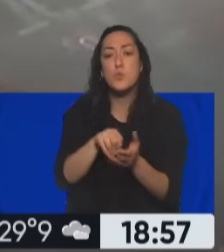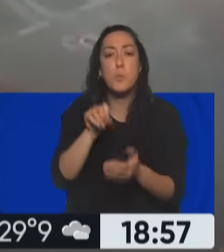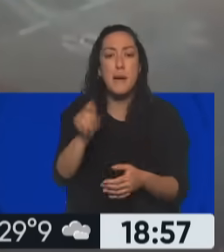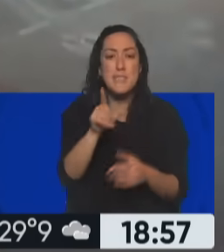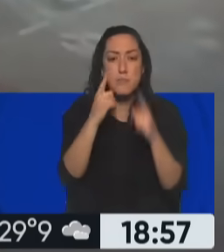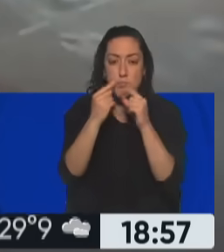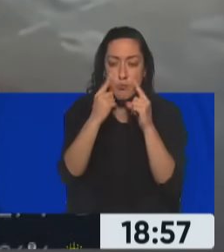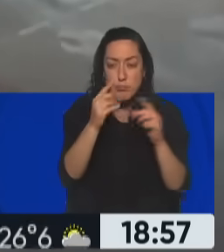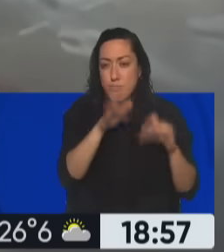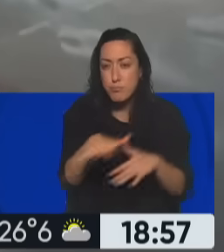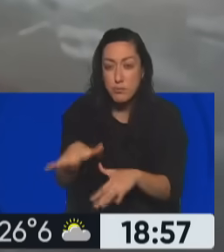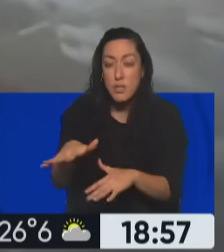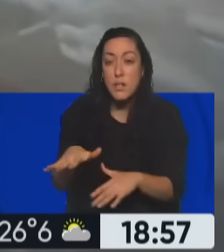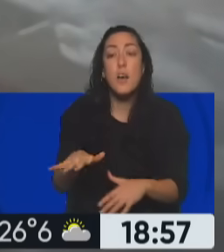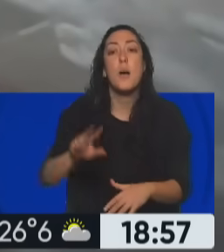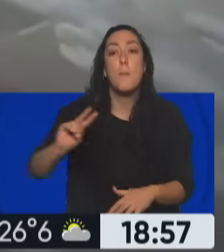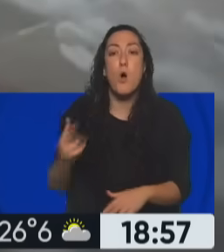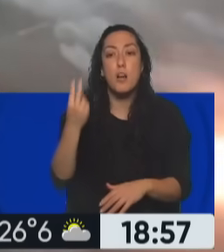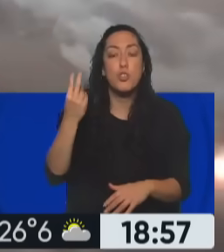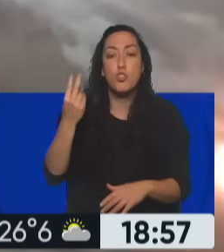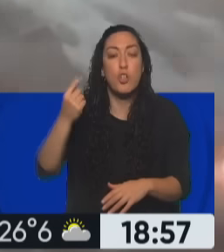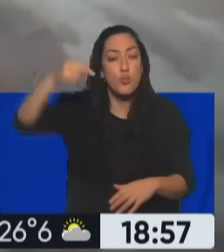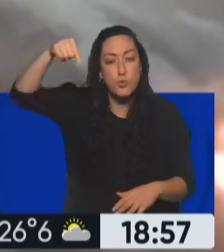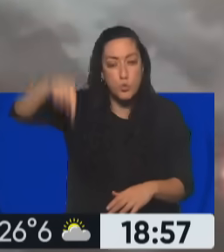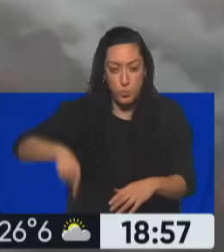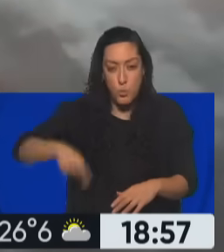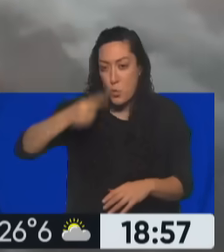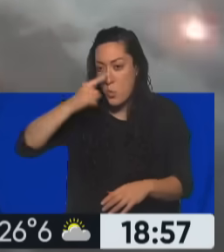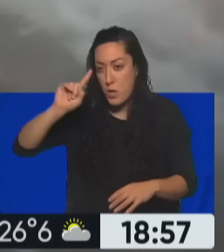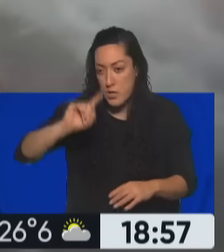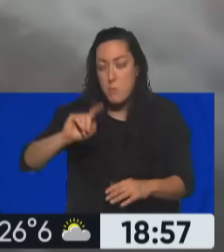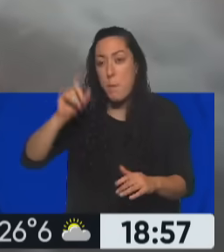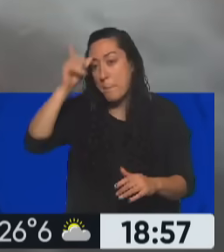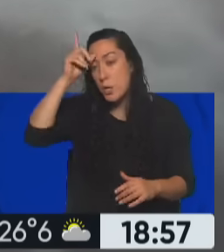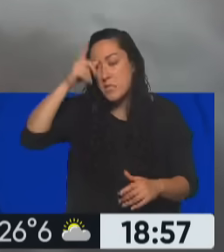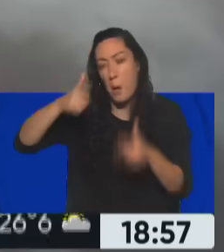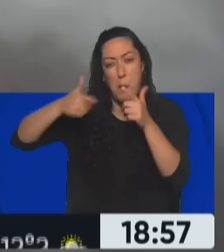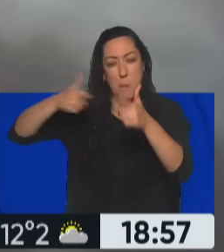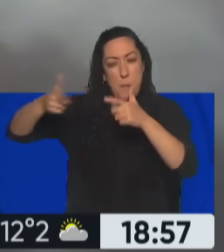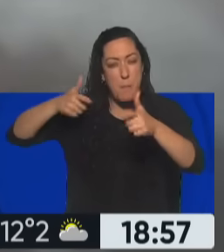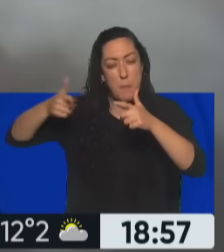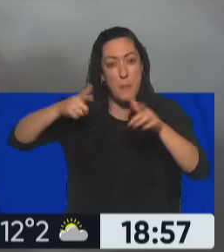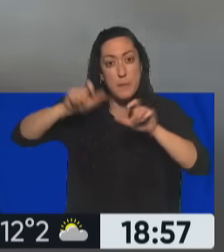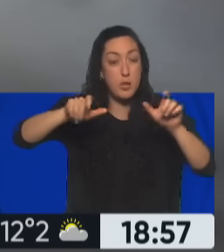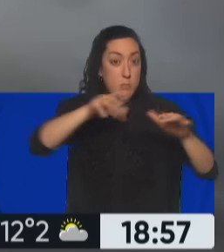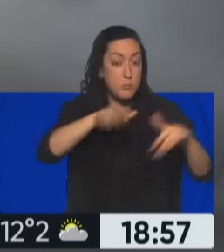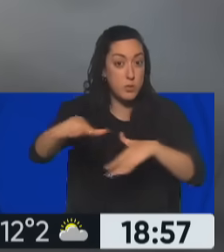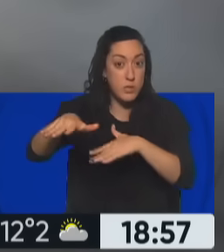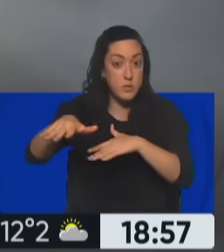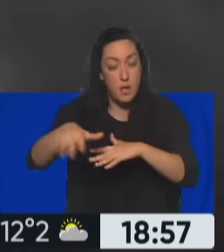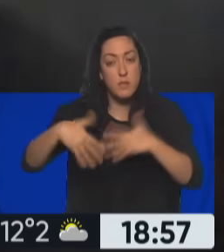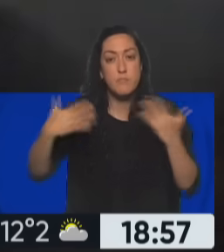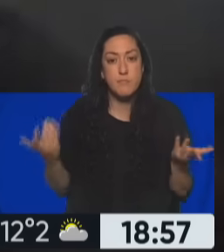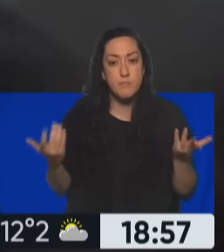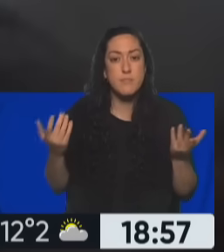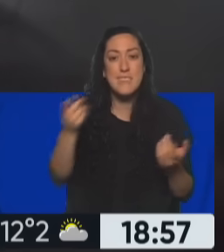último fallecido se registró en el sur de Rabat cuando la policía abrió fuego contra manifestantes que, según fuentes